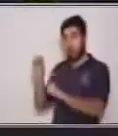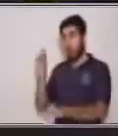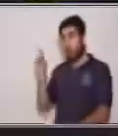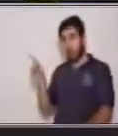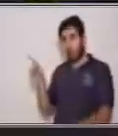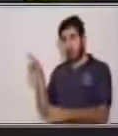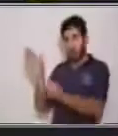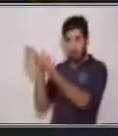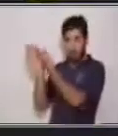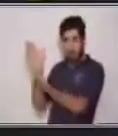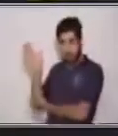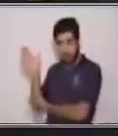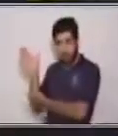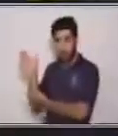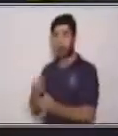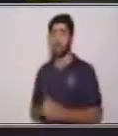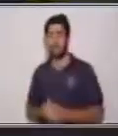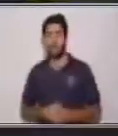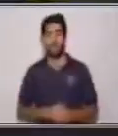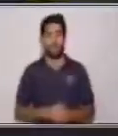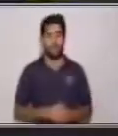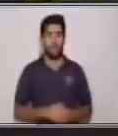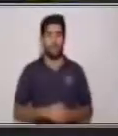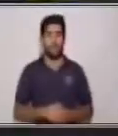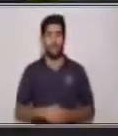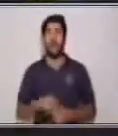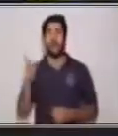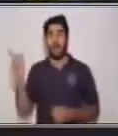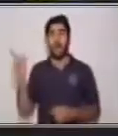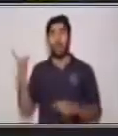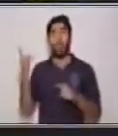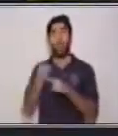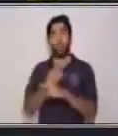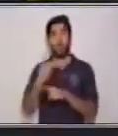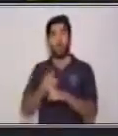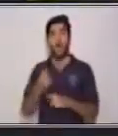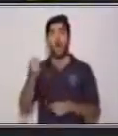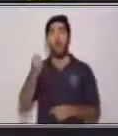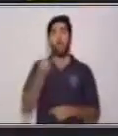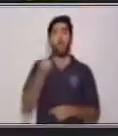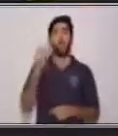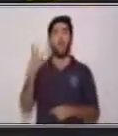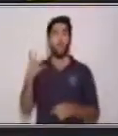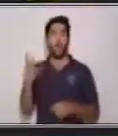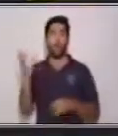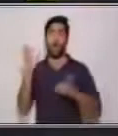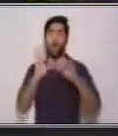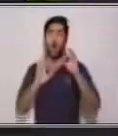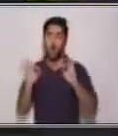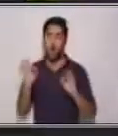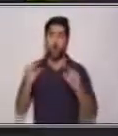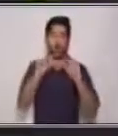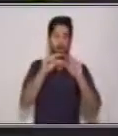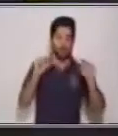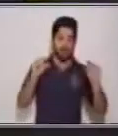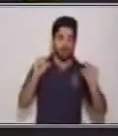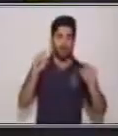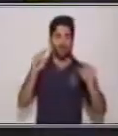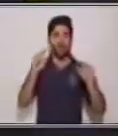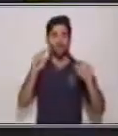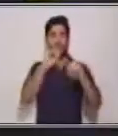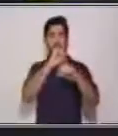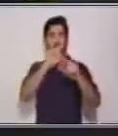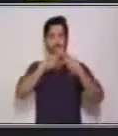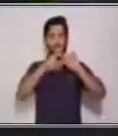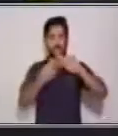en los aspectos a tomar en cuenta, es que utilizan números o viñetas o asteriscos o